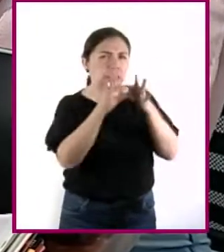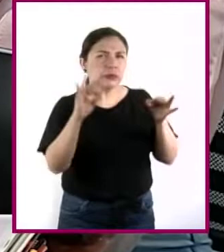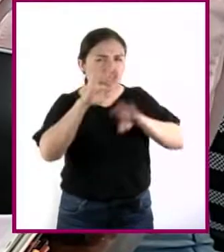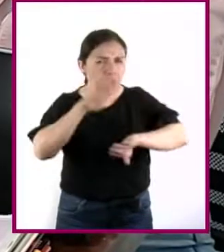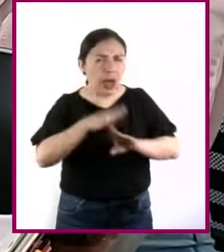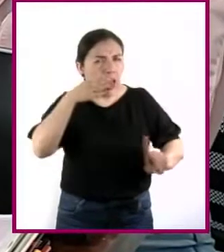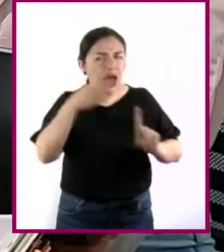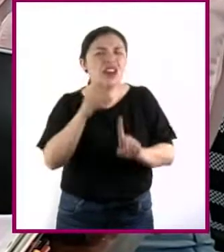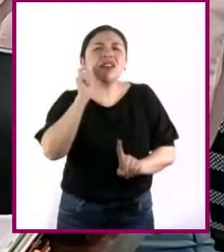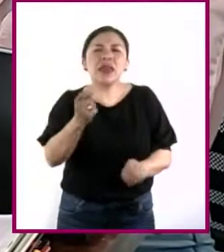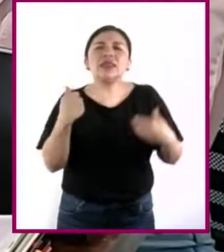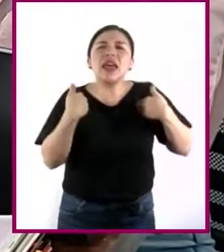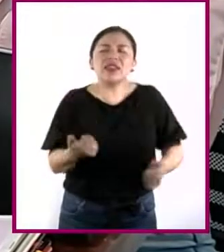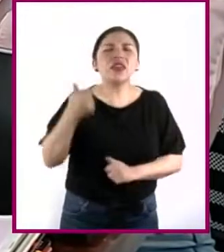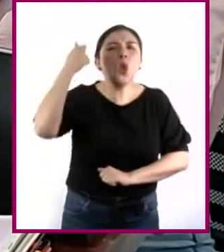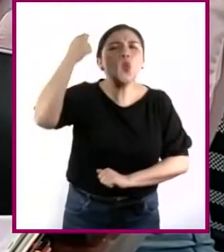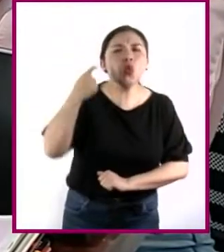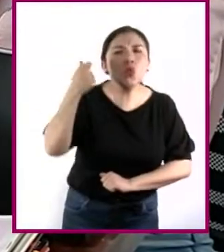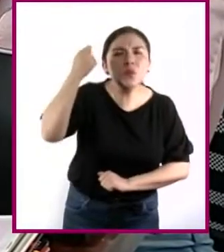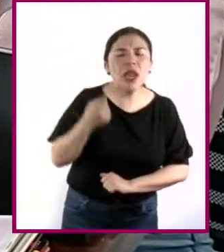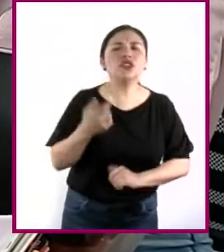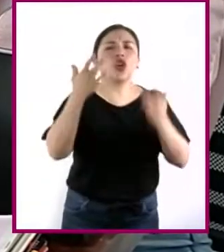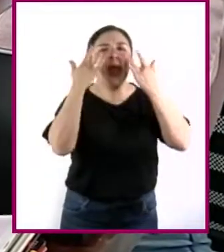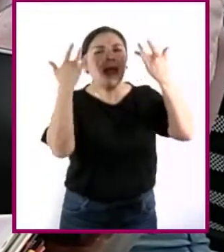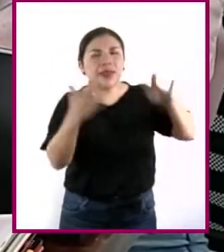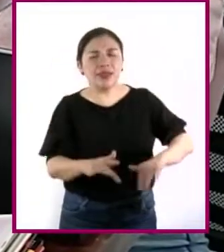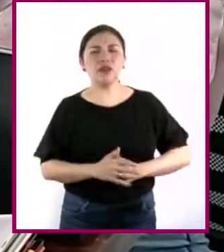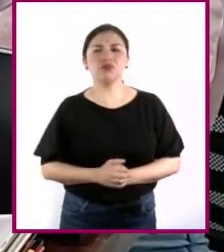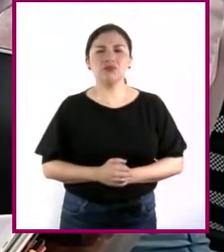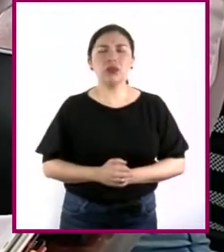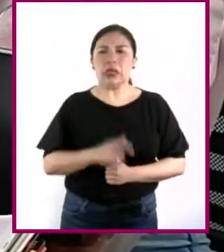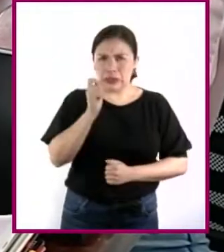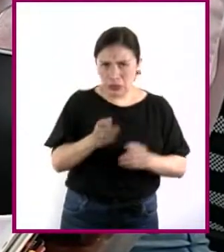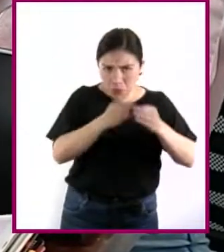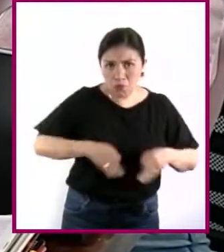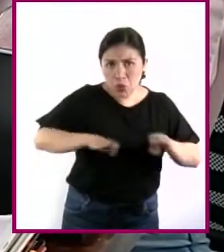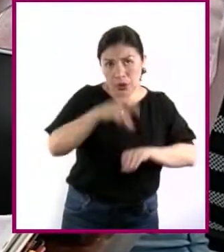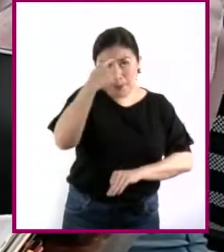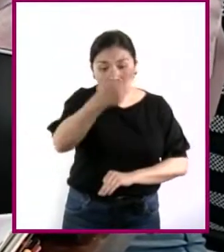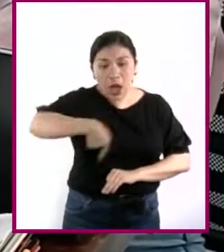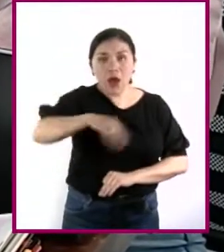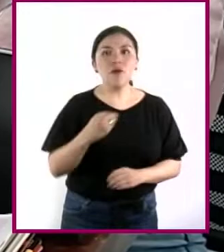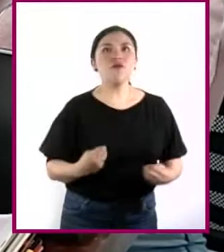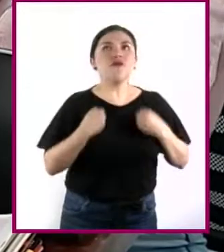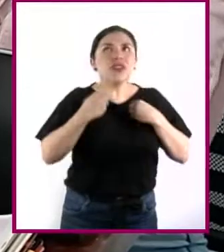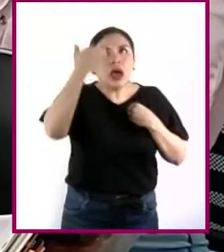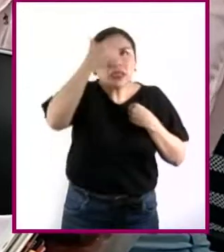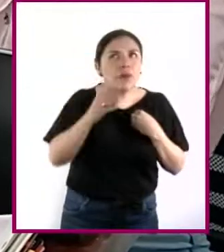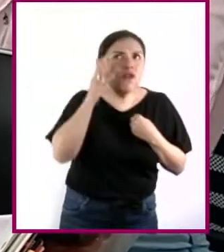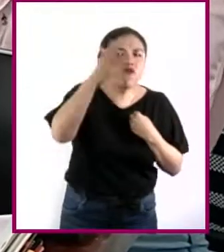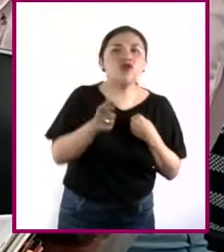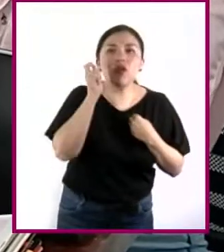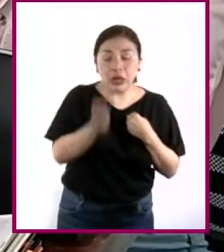qué debemos entender por jubilación y por retiro y por qué es relevante para nuestra vida saber acerca de eso.